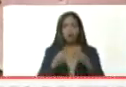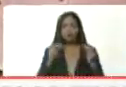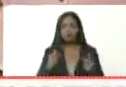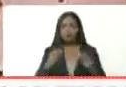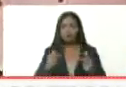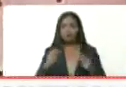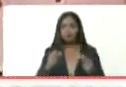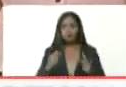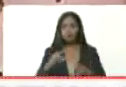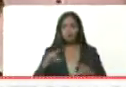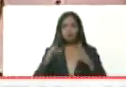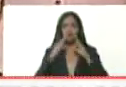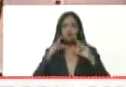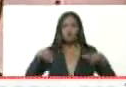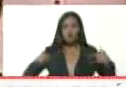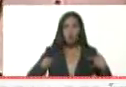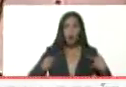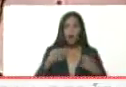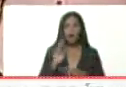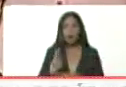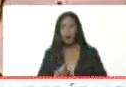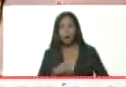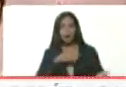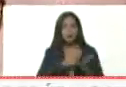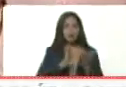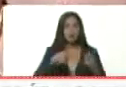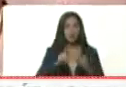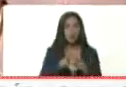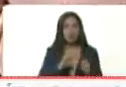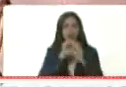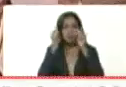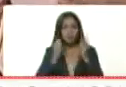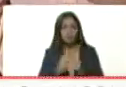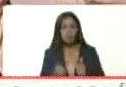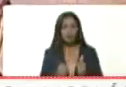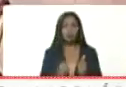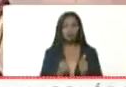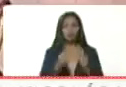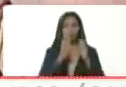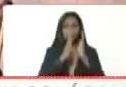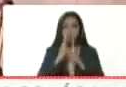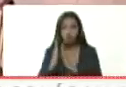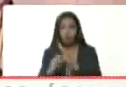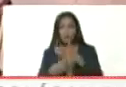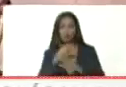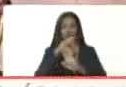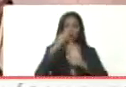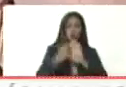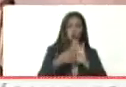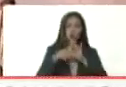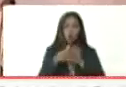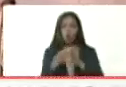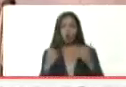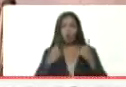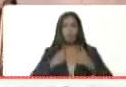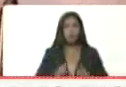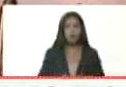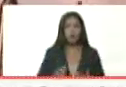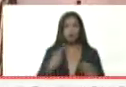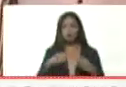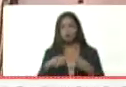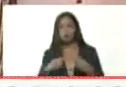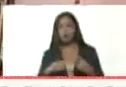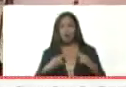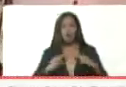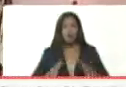recargadas para garantizar que el sistema de distribución completo de los morrales de los